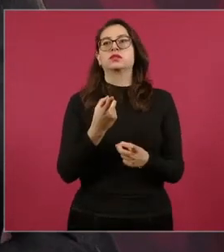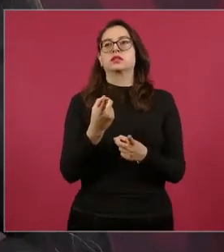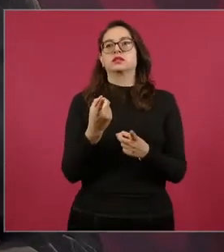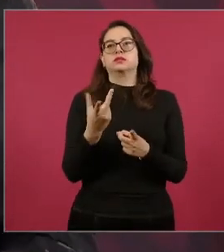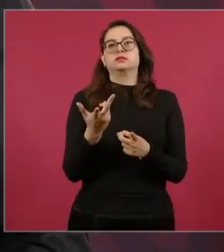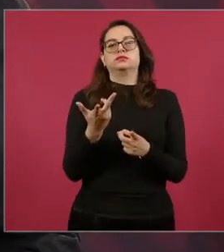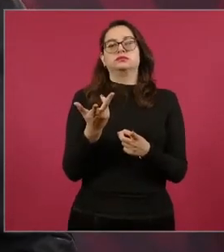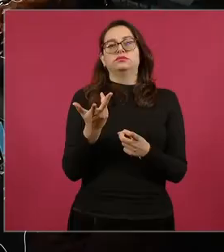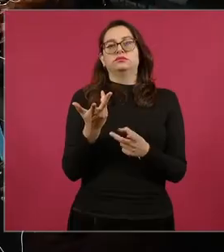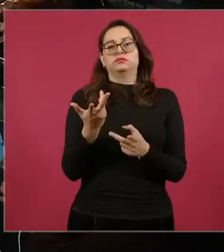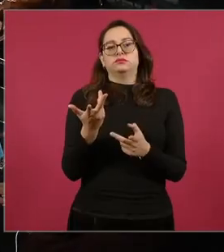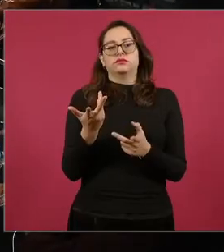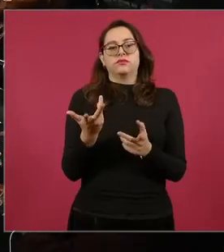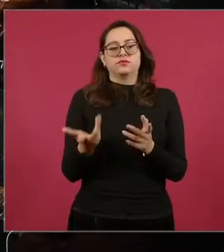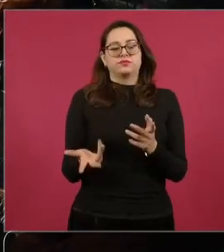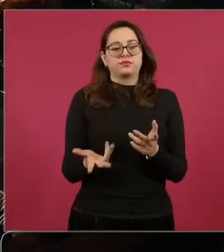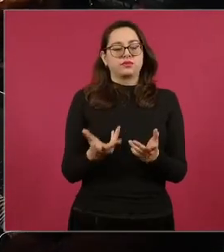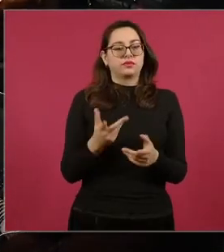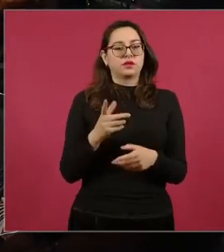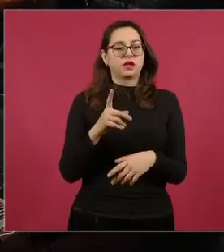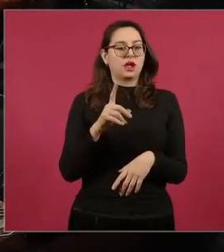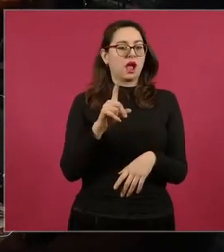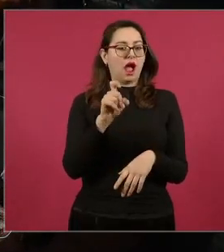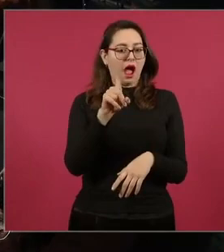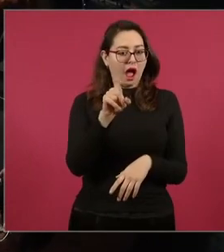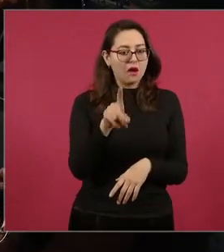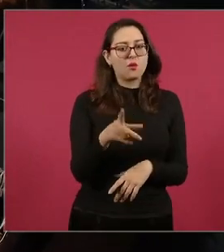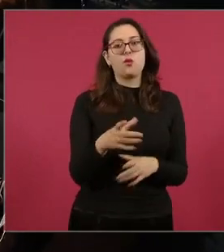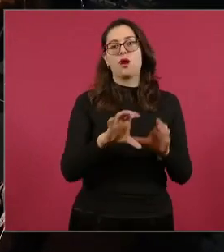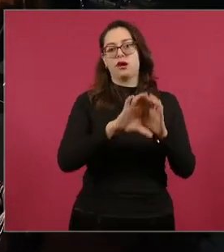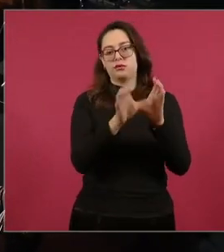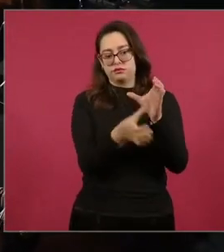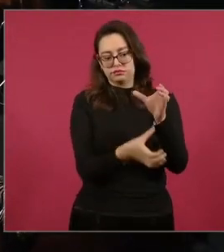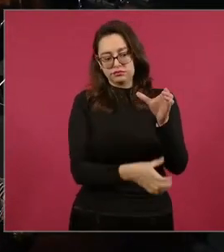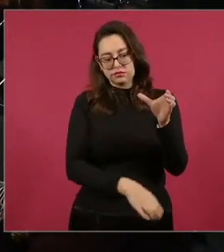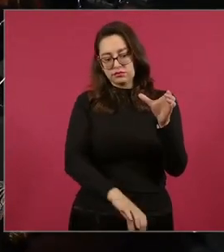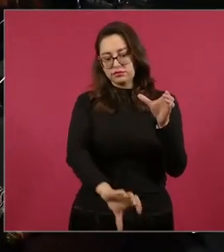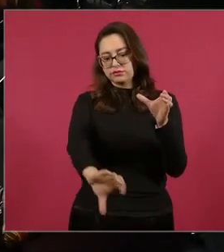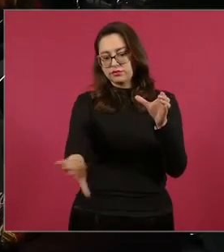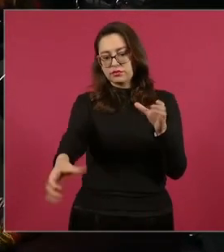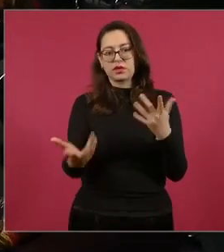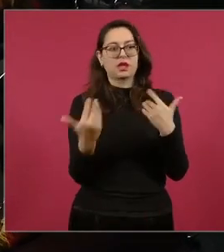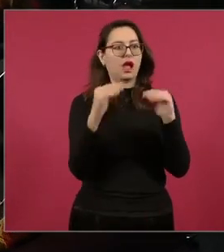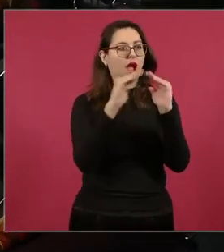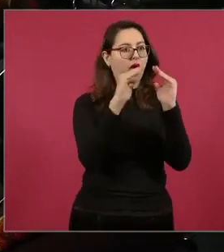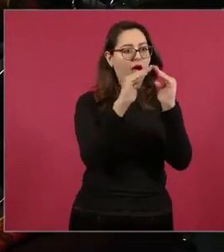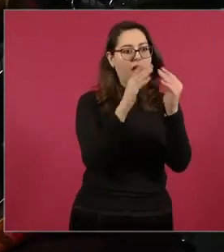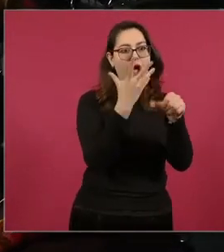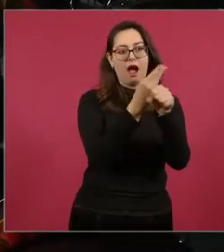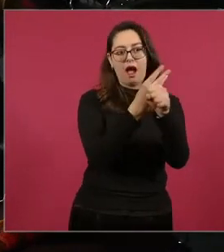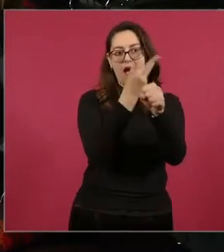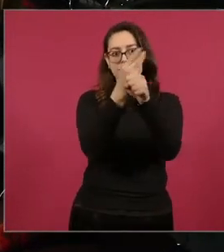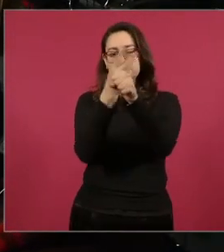obras de introducción de agua potable, de drenaje, vivienda,